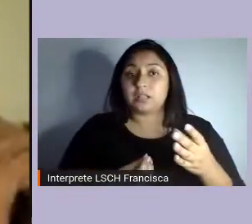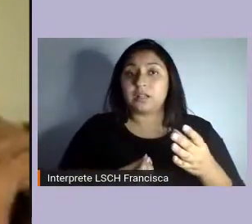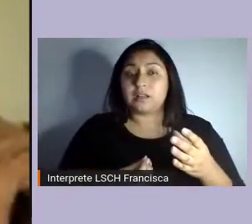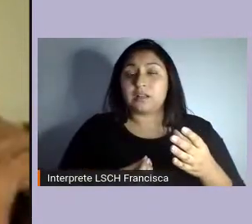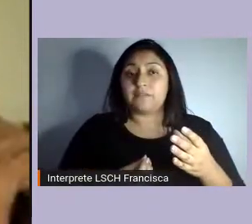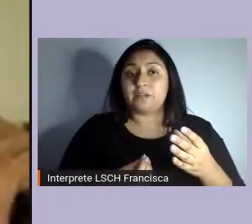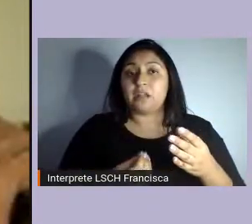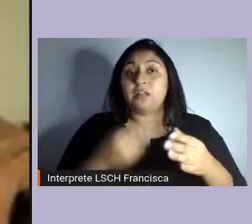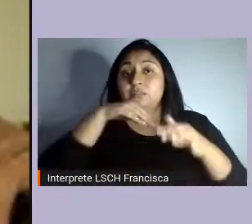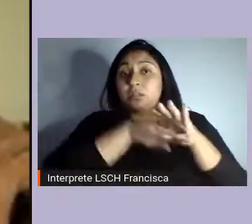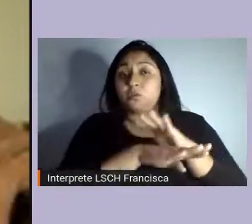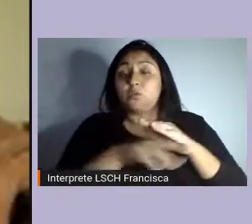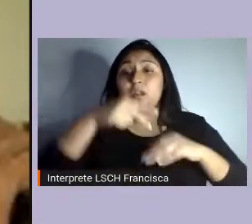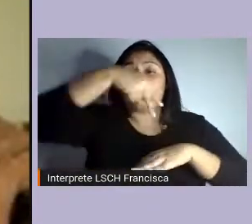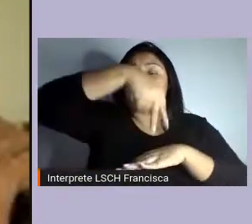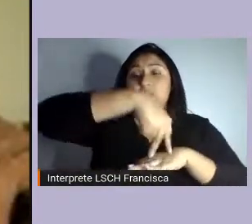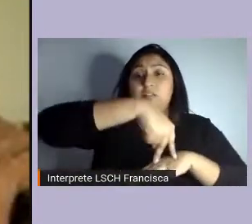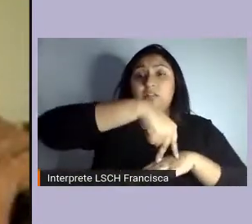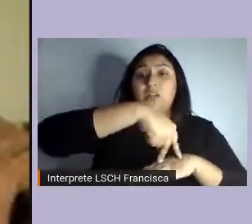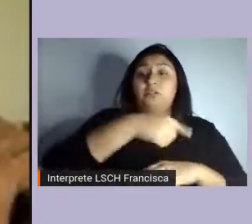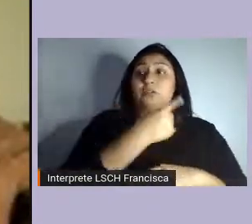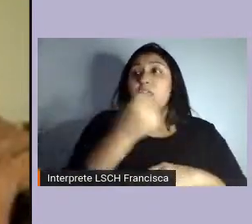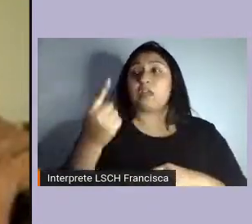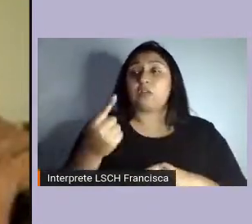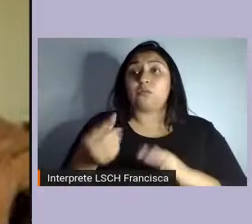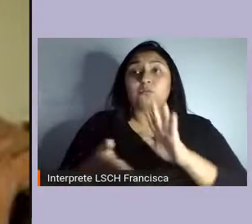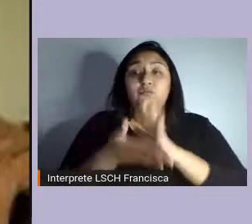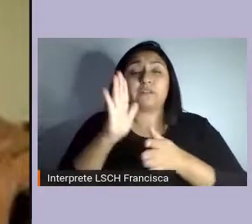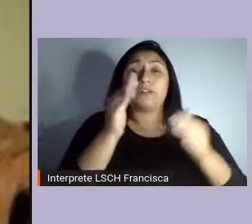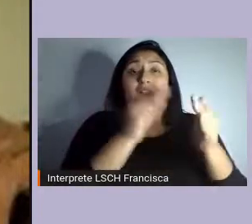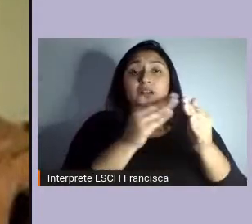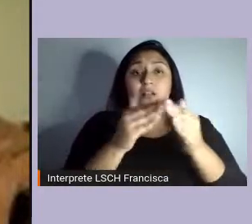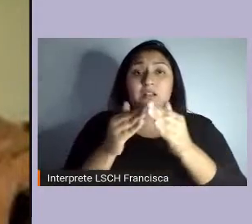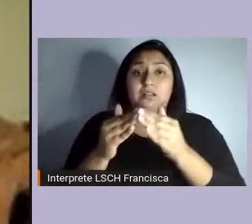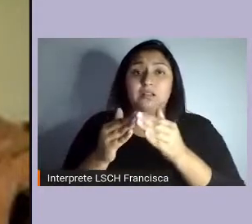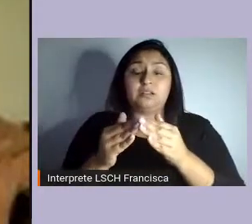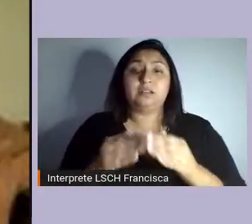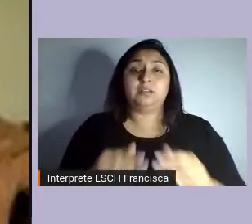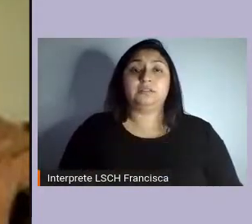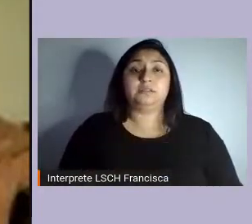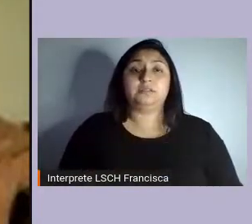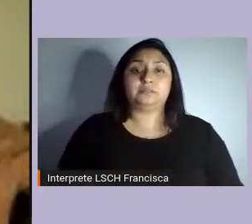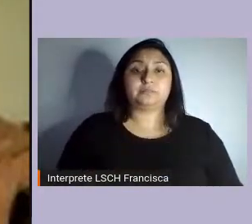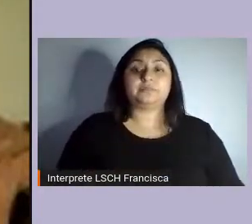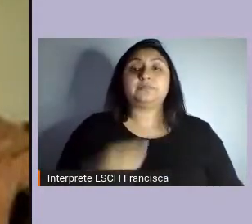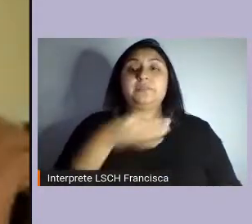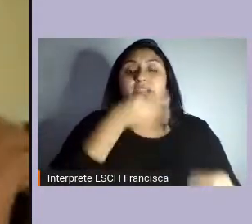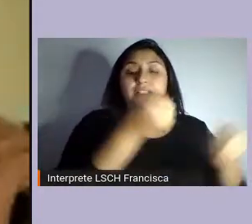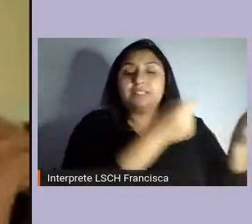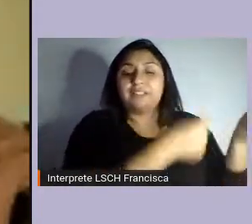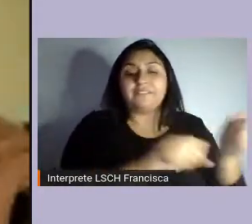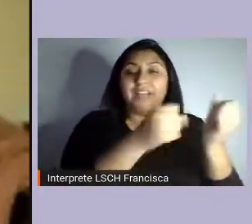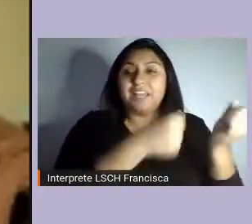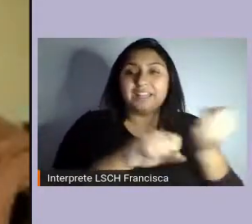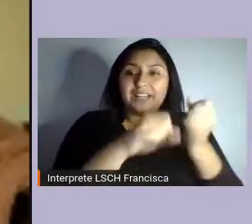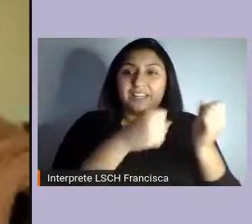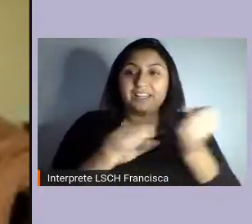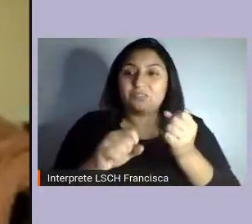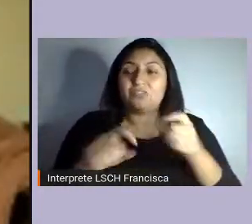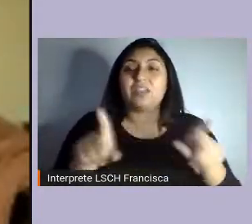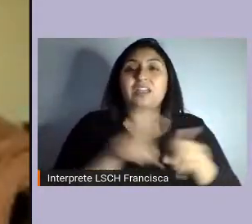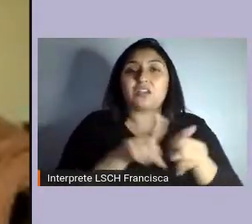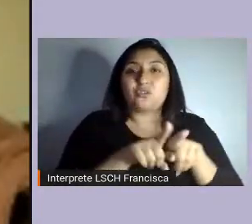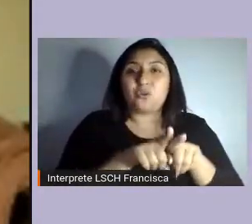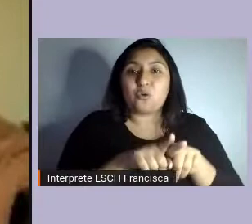escenario, cada uno va a su casa y arreglesela como puede. Dice, barrieron las chayas. Dice, muy interesante porque es como la catarsis